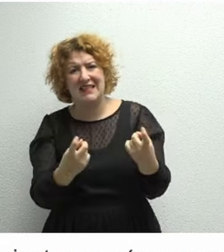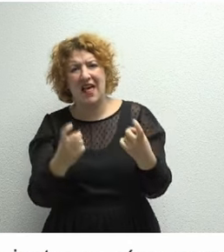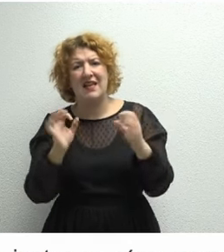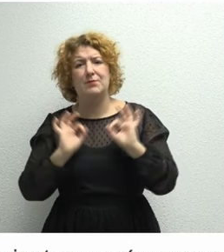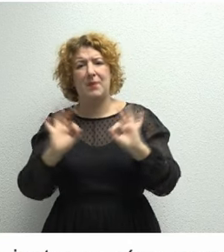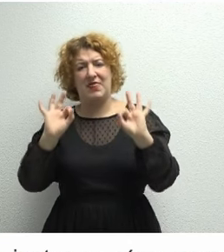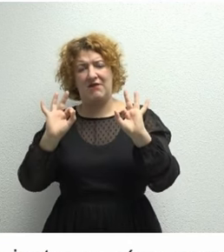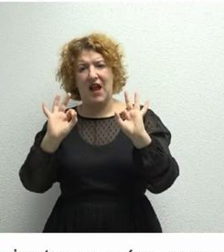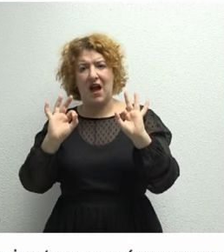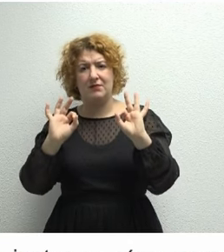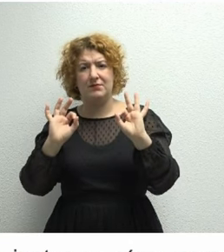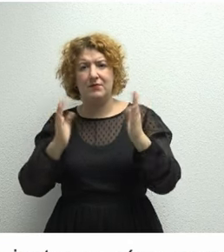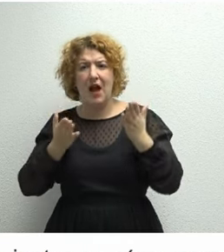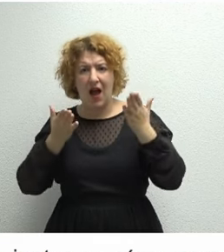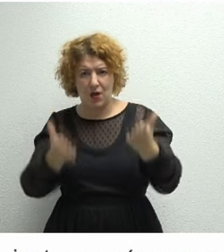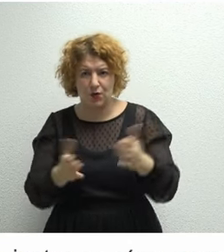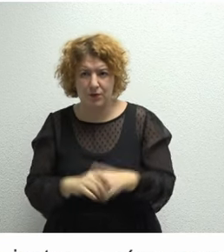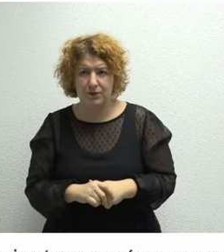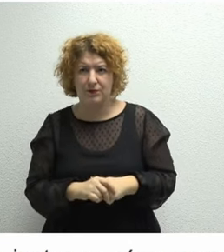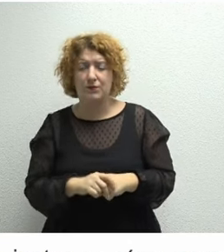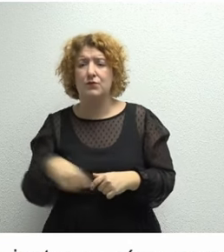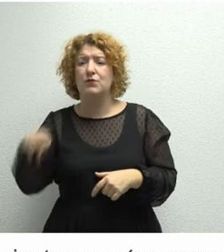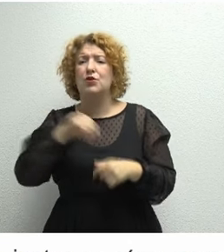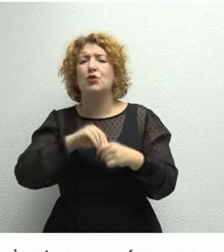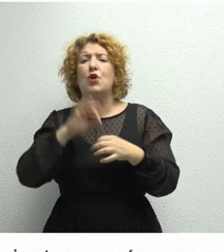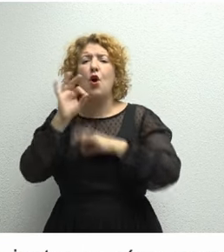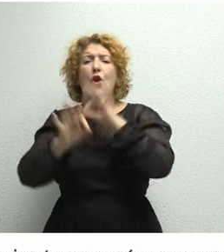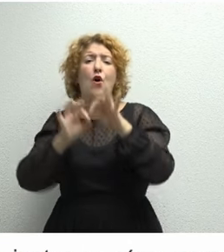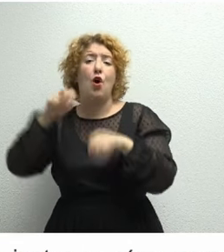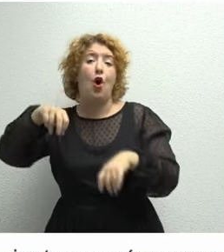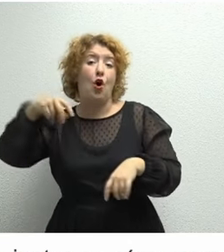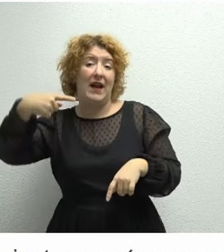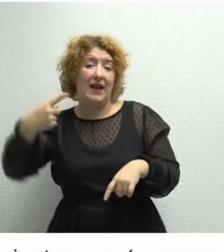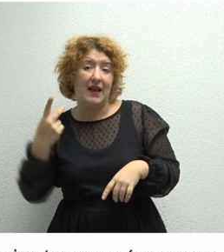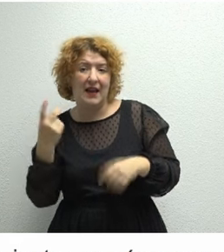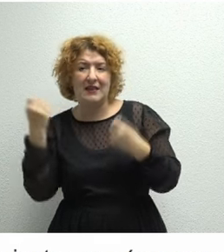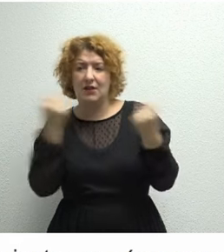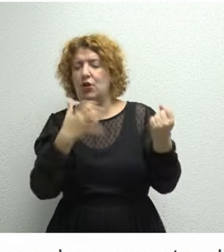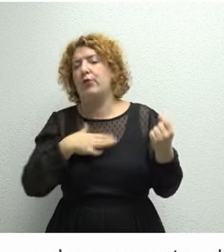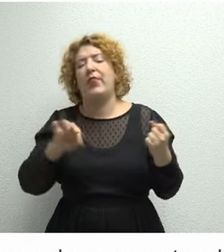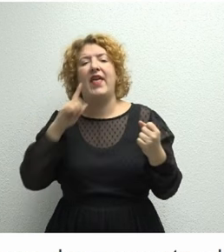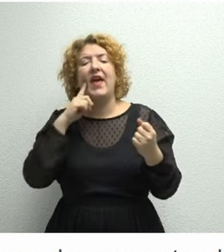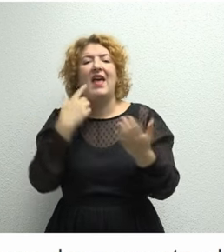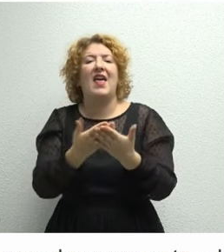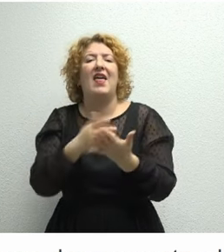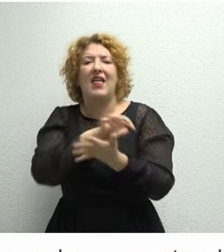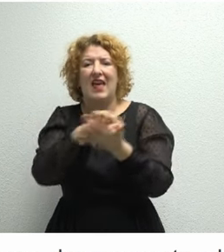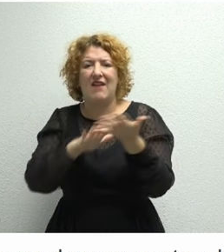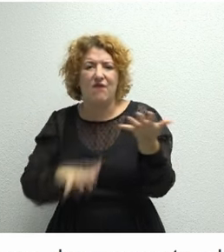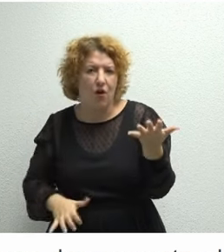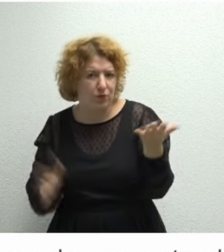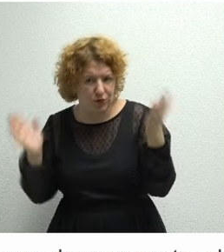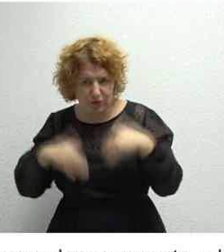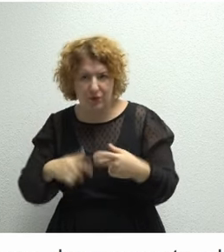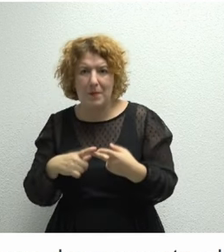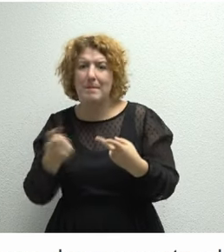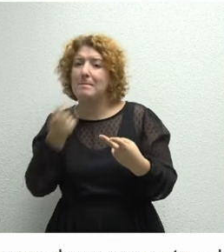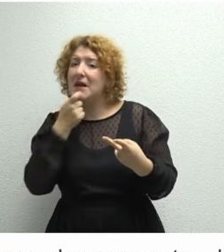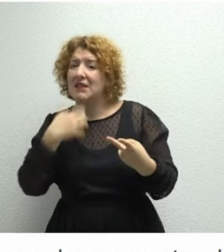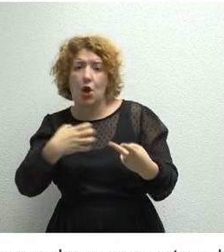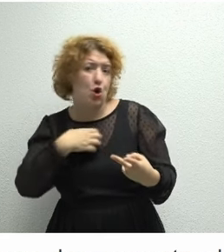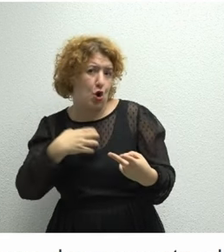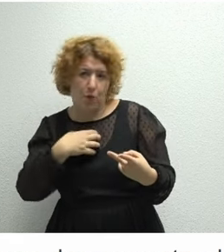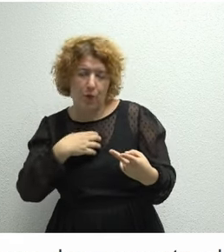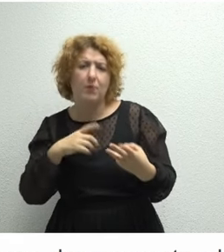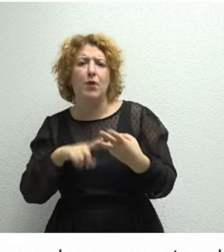específicas desde las entidades está claro que nosotros no podemos diagnosticar no podemos manejar fármacos pero sí